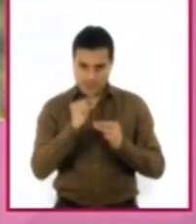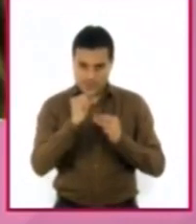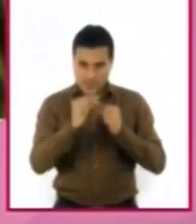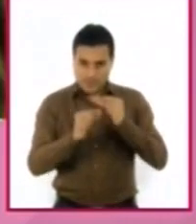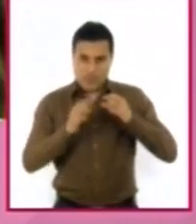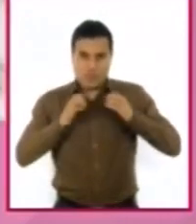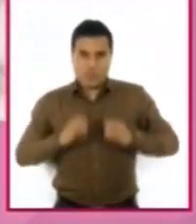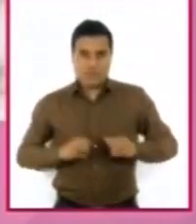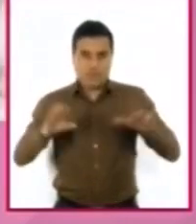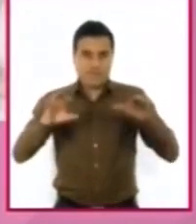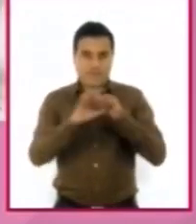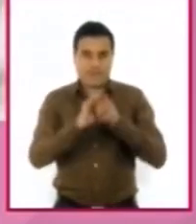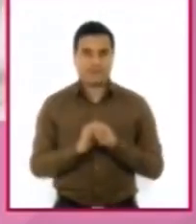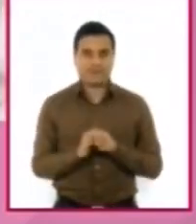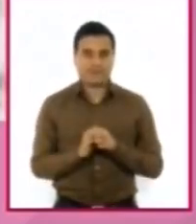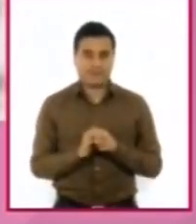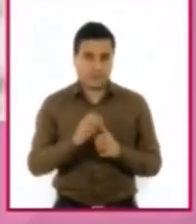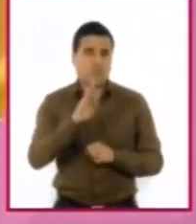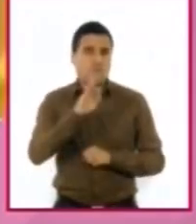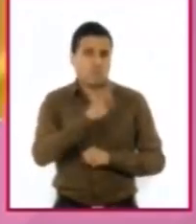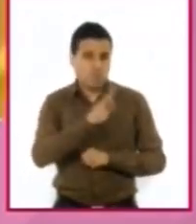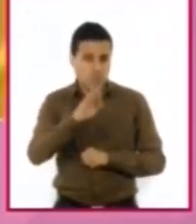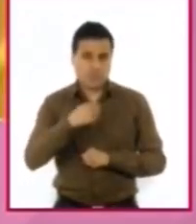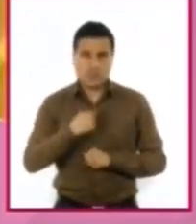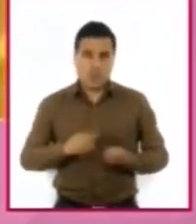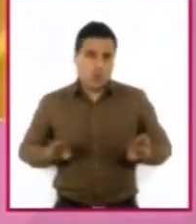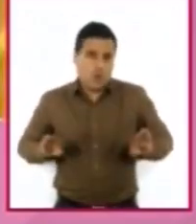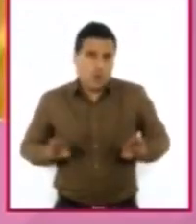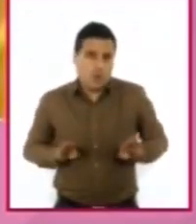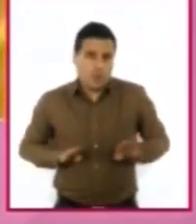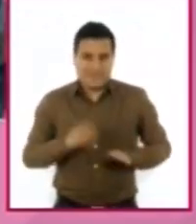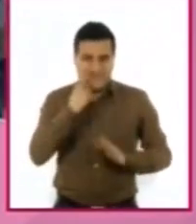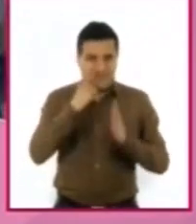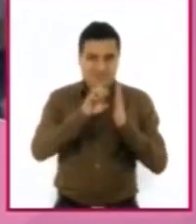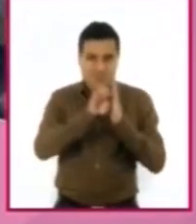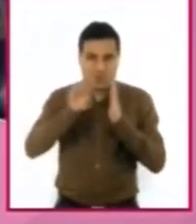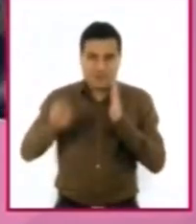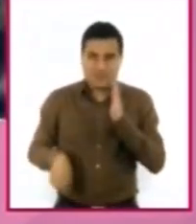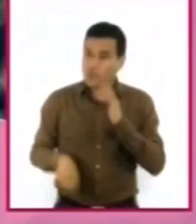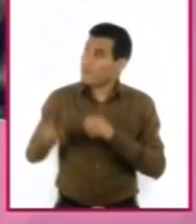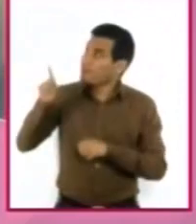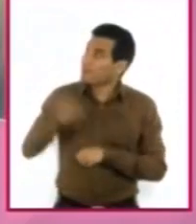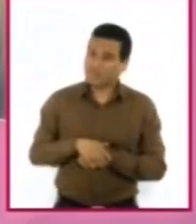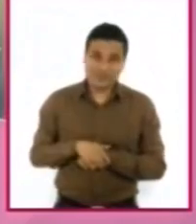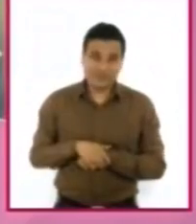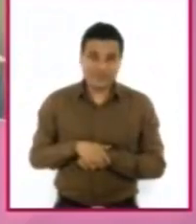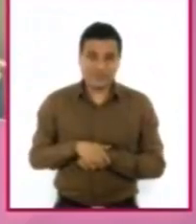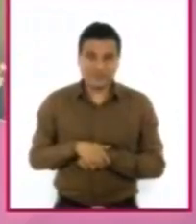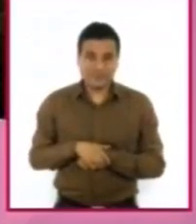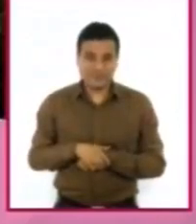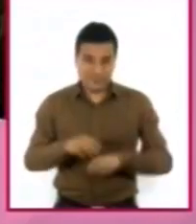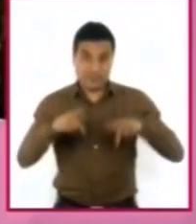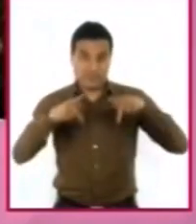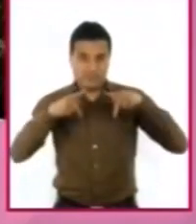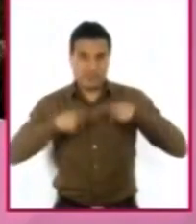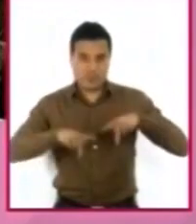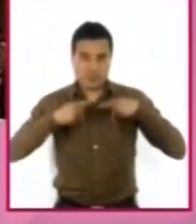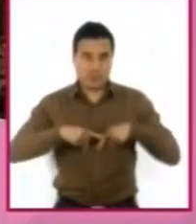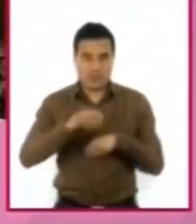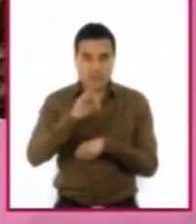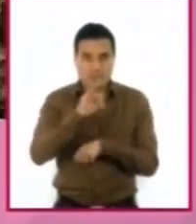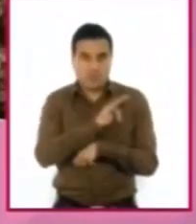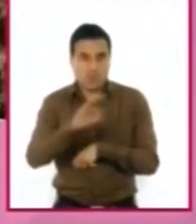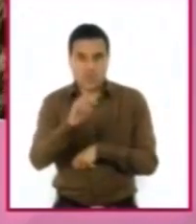Las adaptaciones pueden ser de comportamiento, como las estrategias que usan las presas para evadir mejor a los depredadores, de funcionamiento